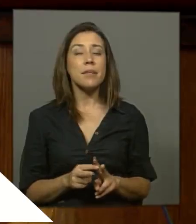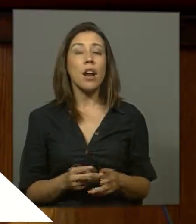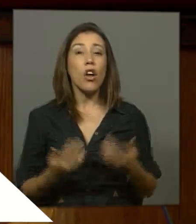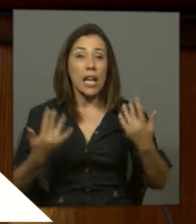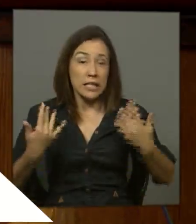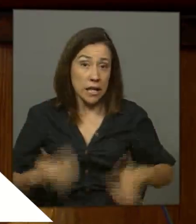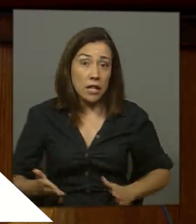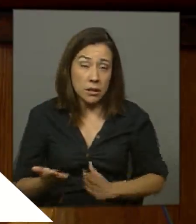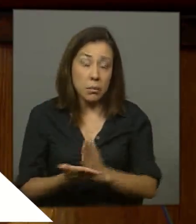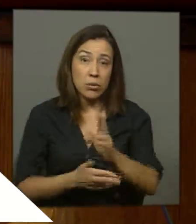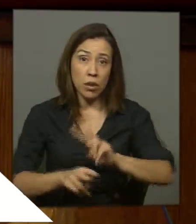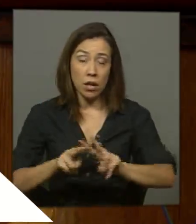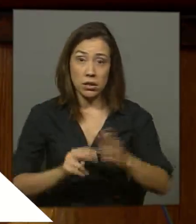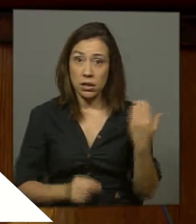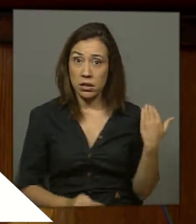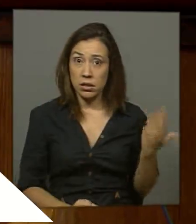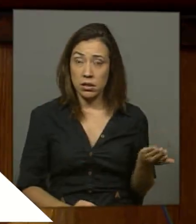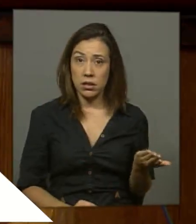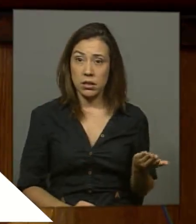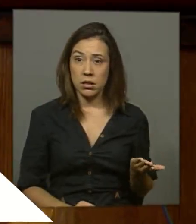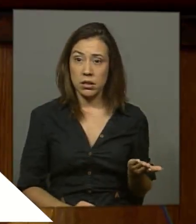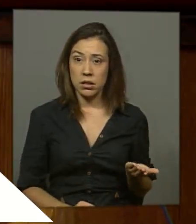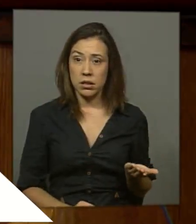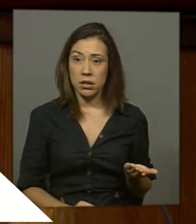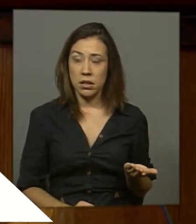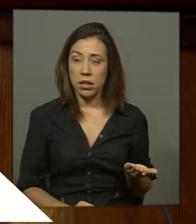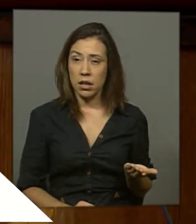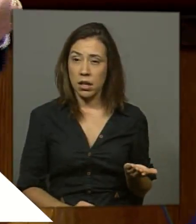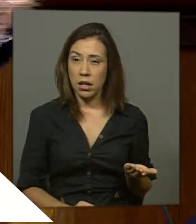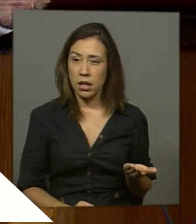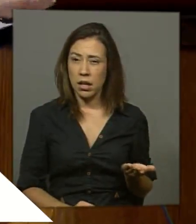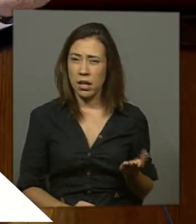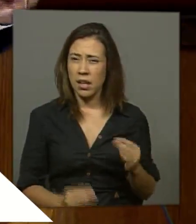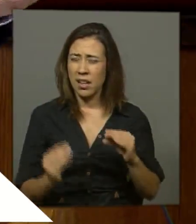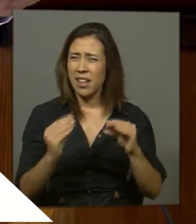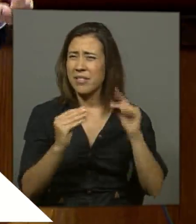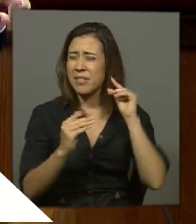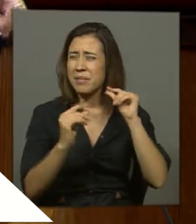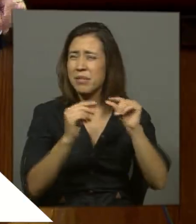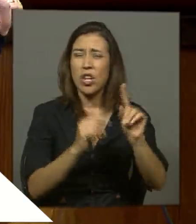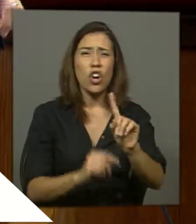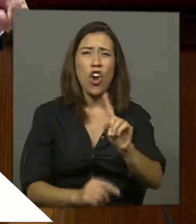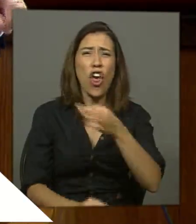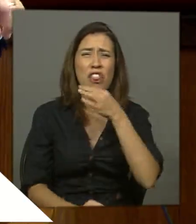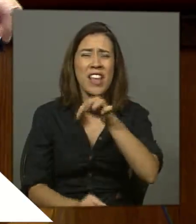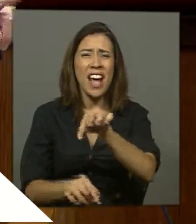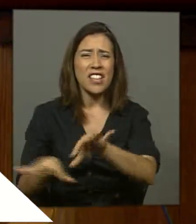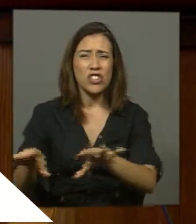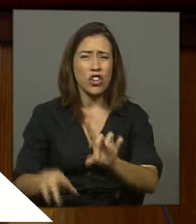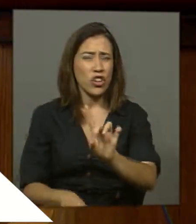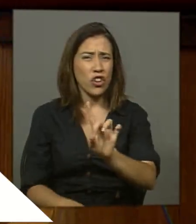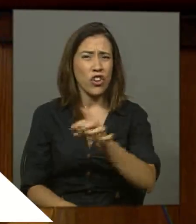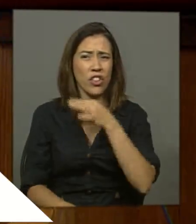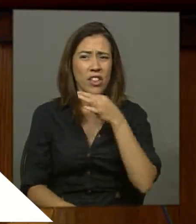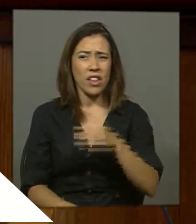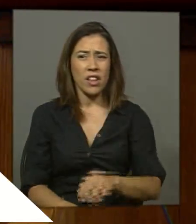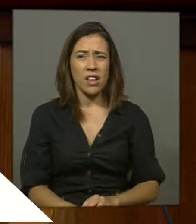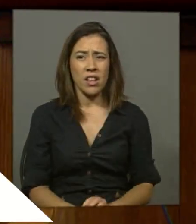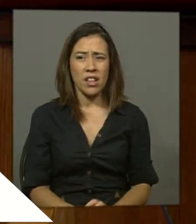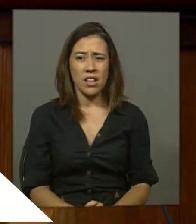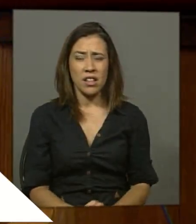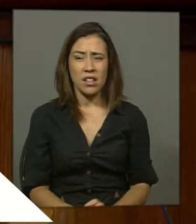estamos haciendo una mezcla no No diga eso di eso no di